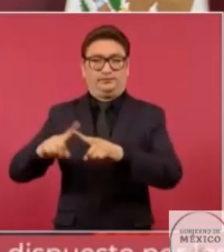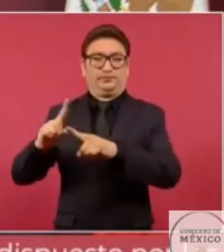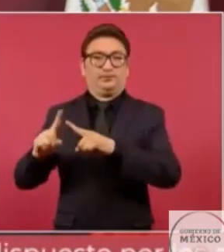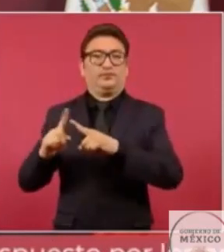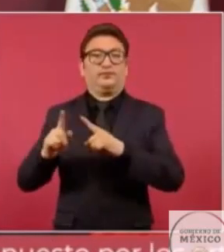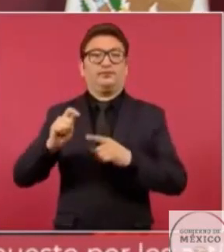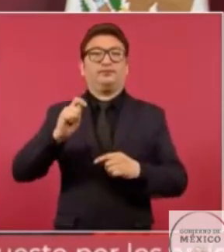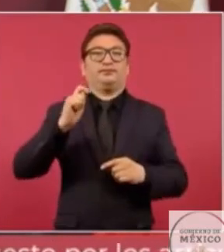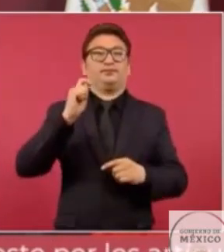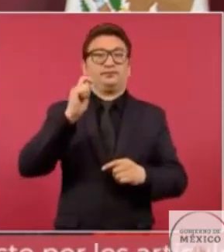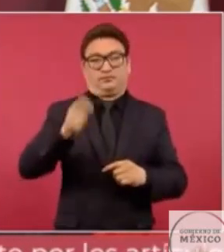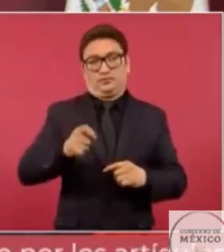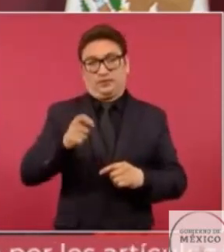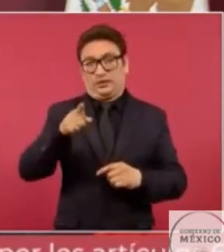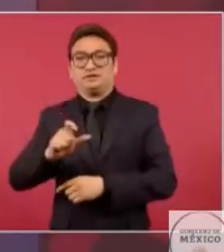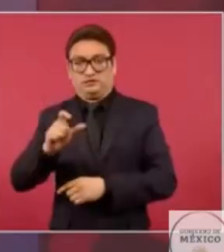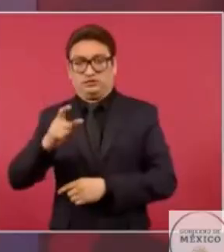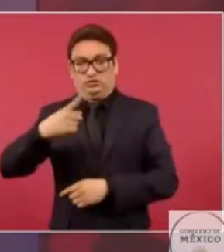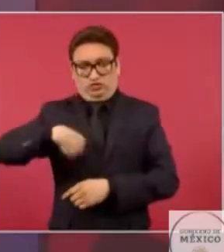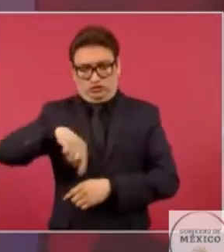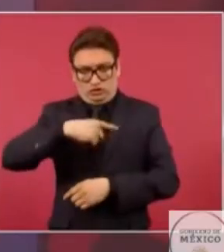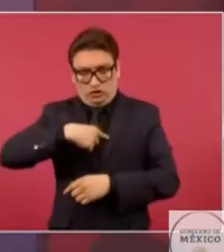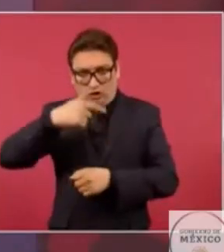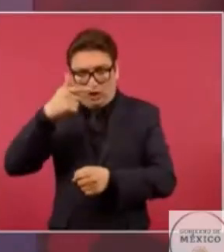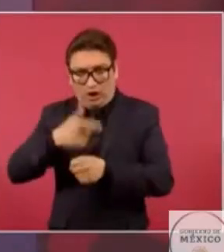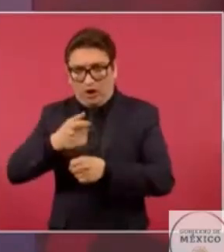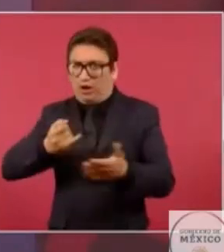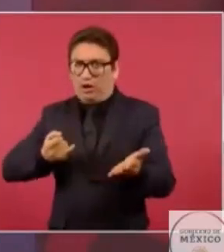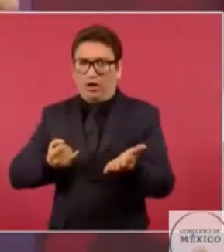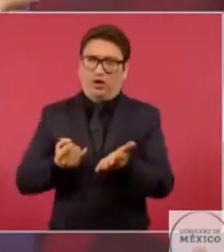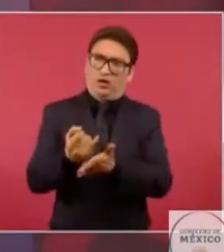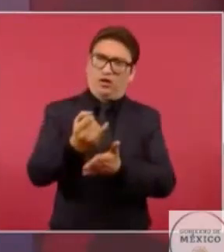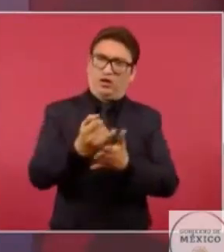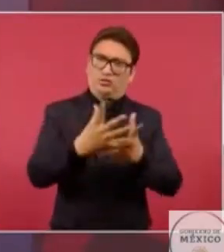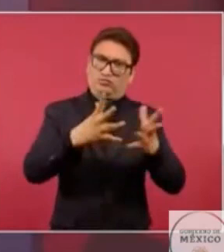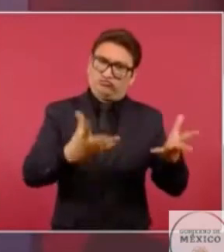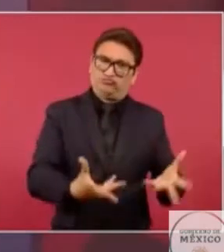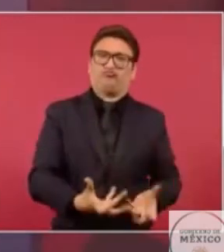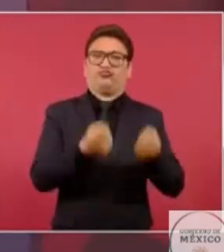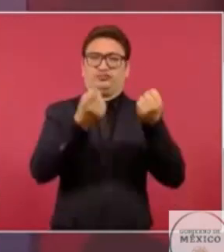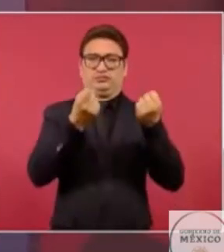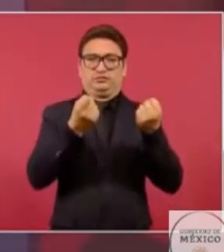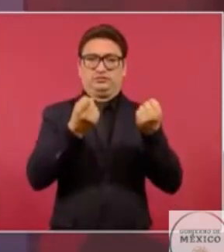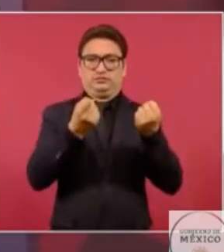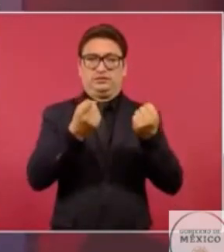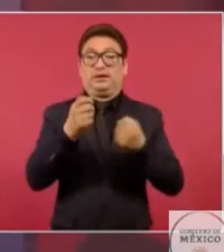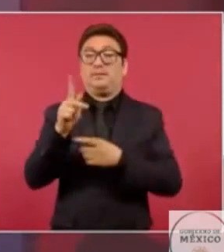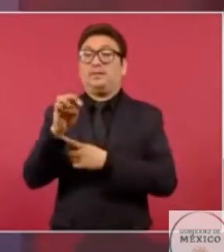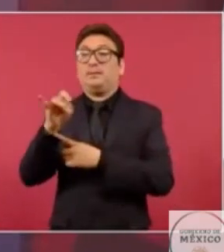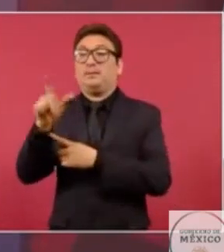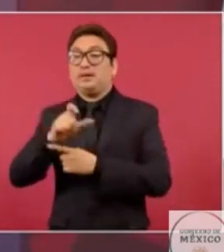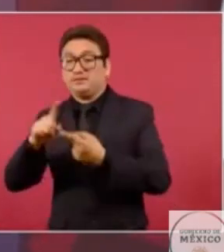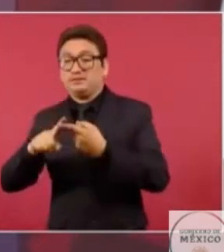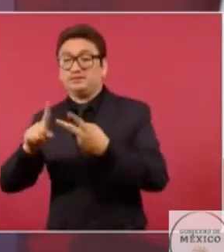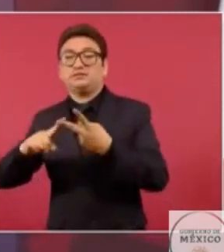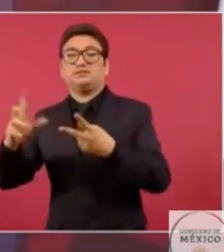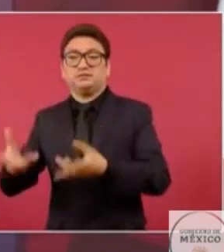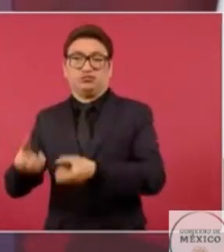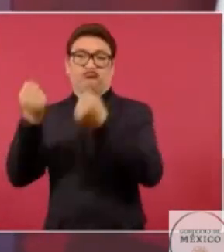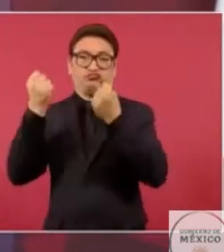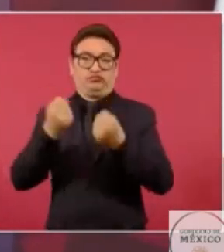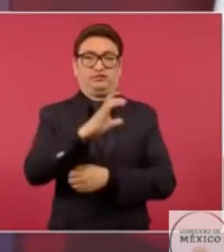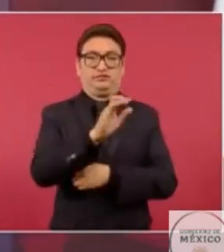es estratégico. Vamos a fortalecer, vamos a rescatar a Pemex y vamos a rescatar a la Comisión